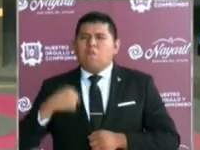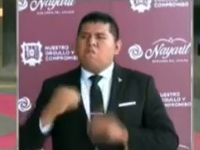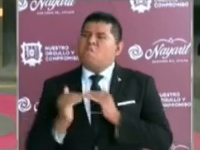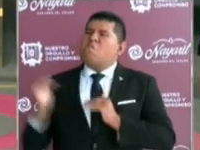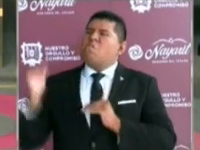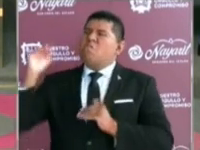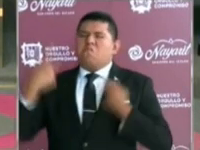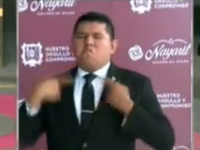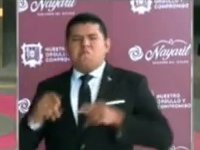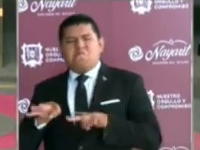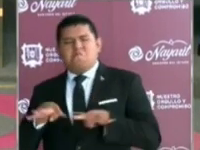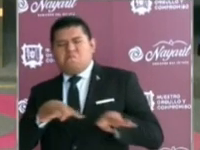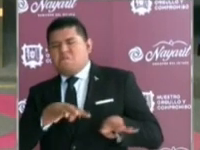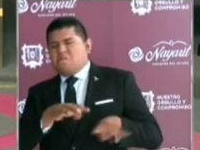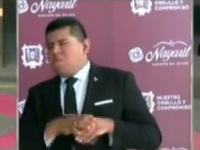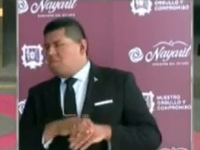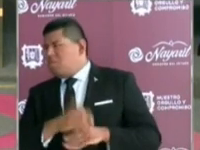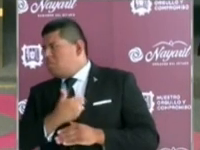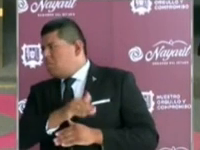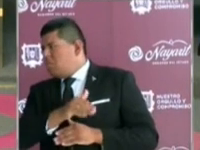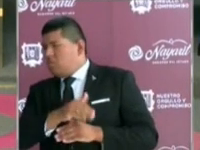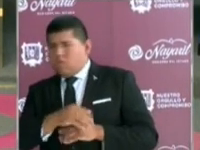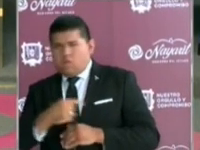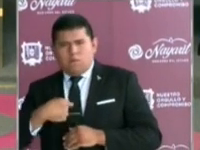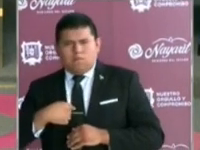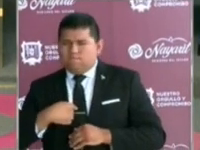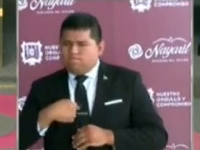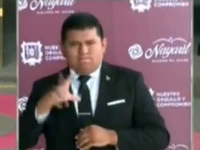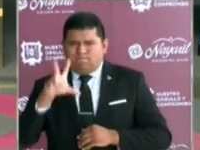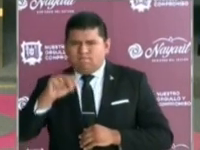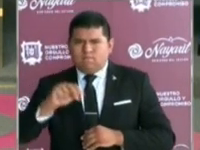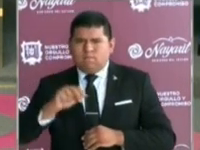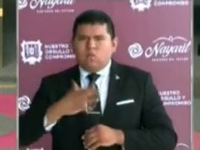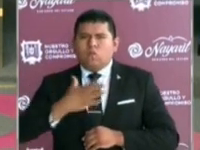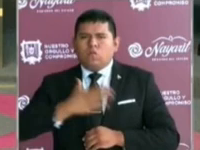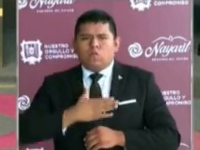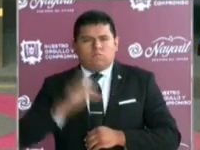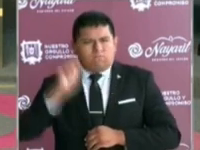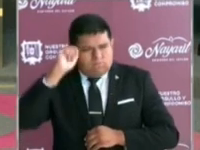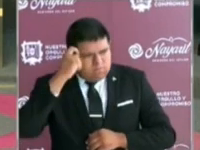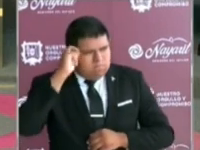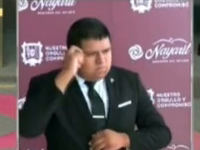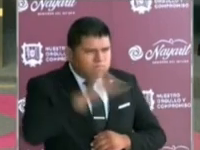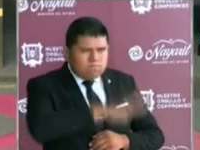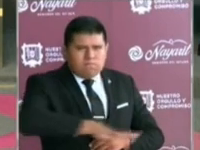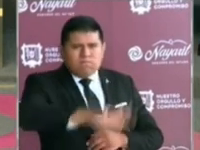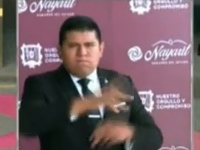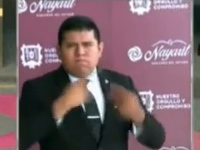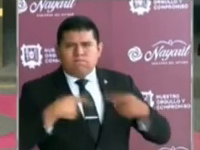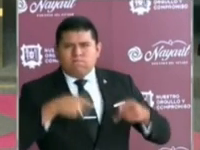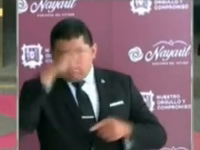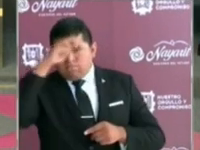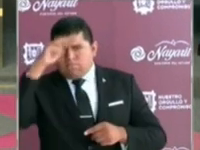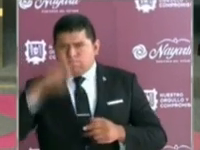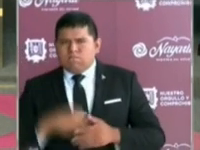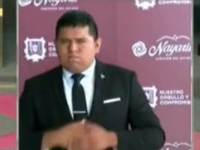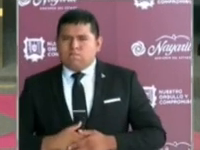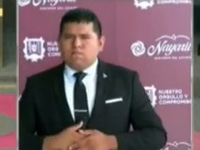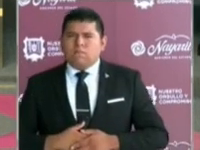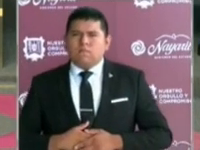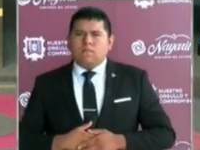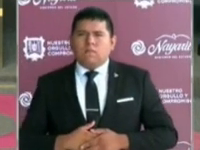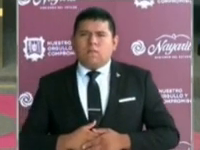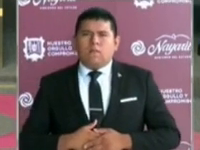No, hoy en día he protestado como empleado de todas y todos los nayaritas, como una persona